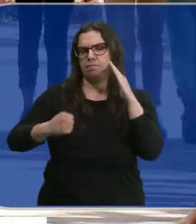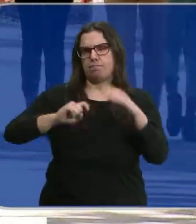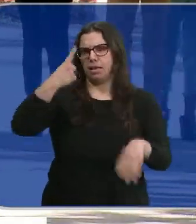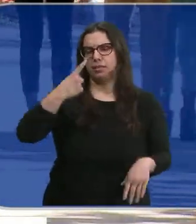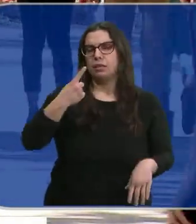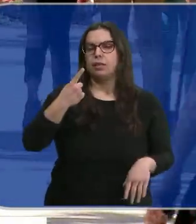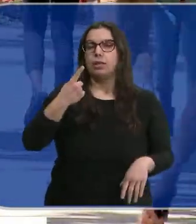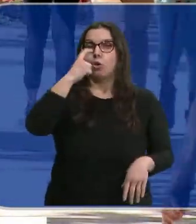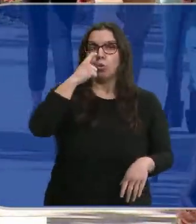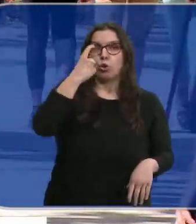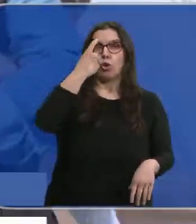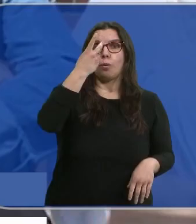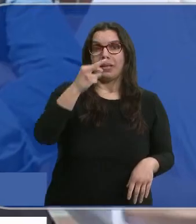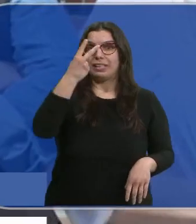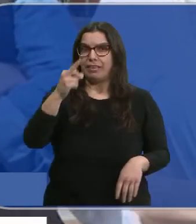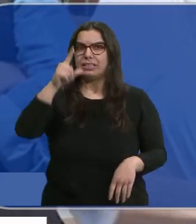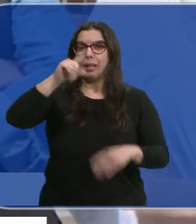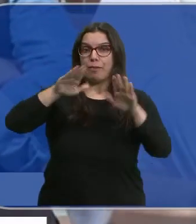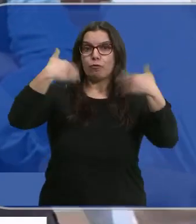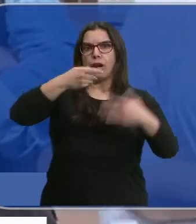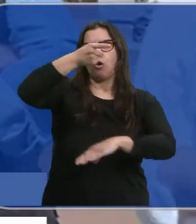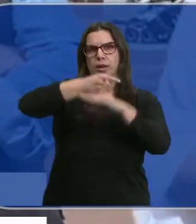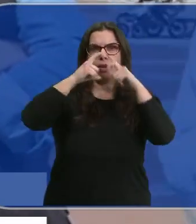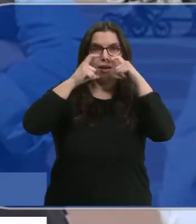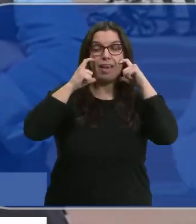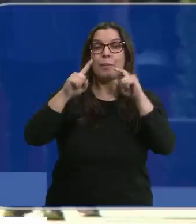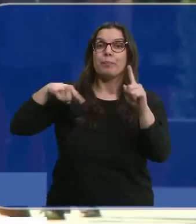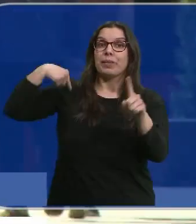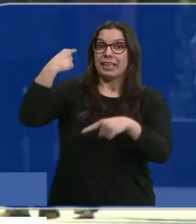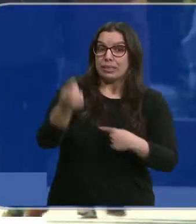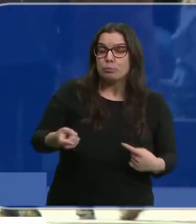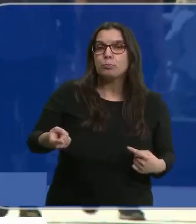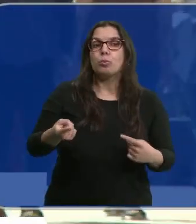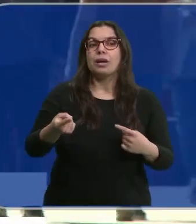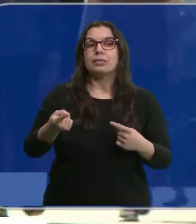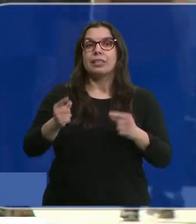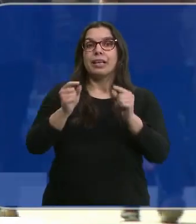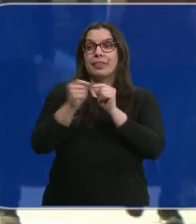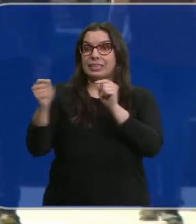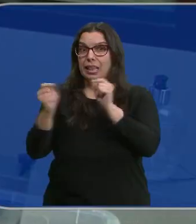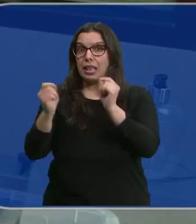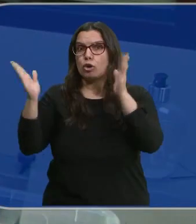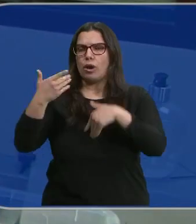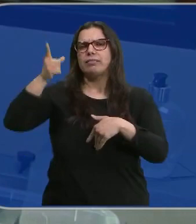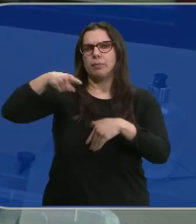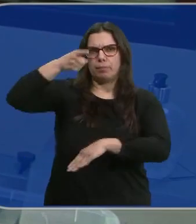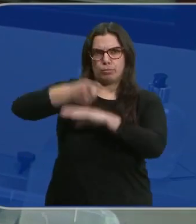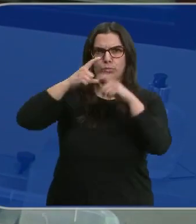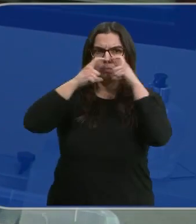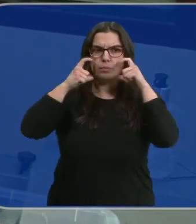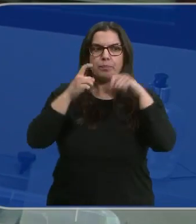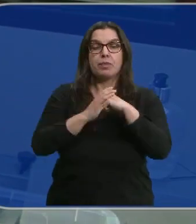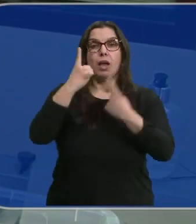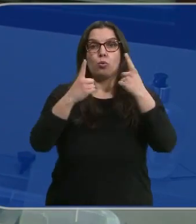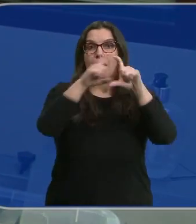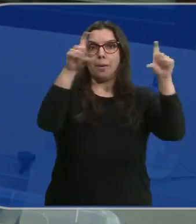de 2020 pasó a ser obligatoria también en exteriores y más adelante, aunque no hubiese distancia social. Hubo empresas que cambiaron